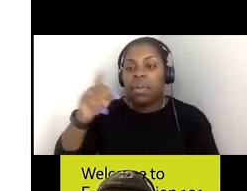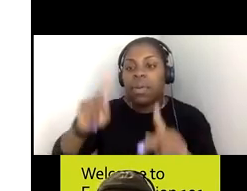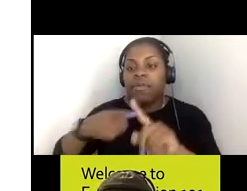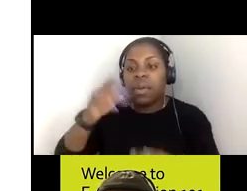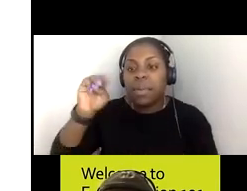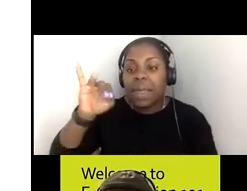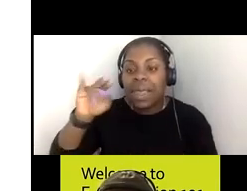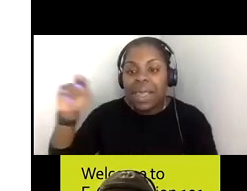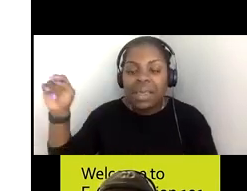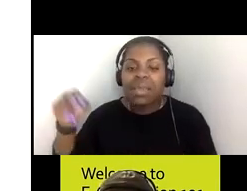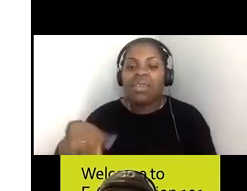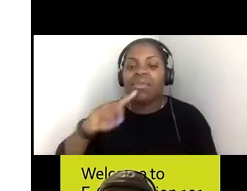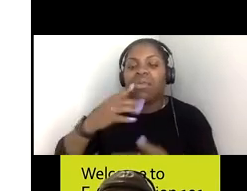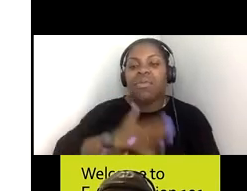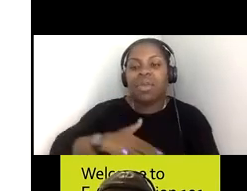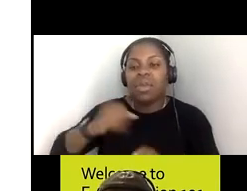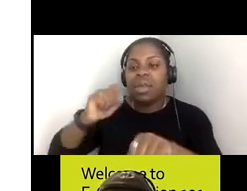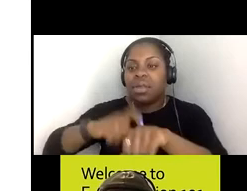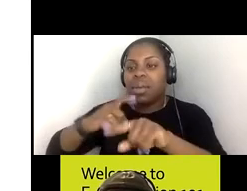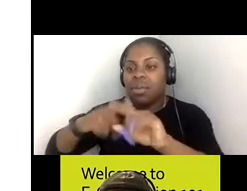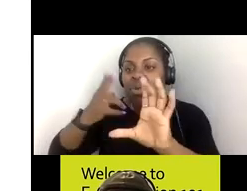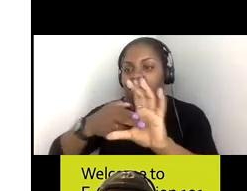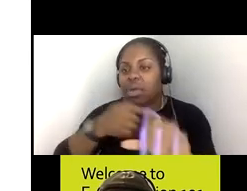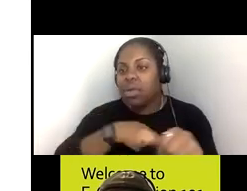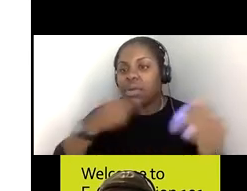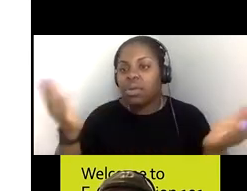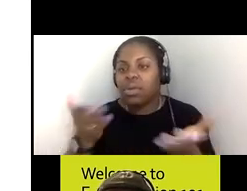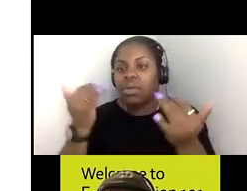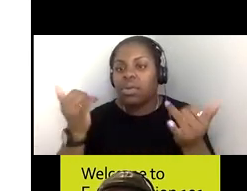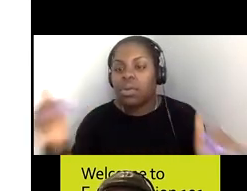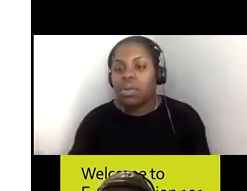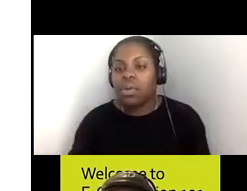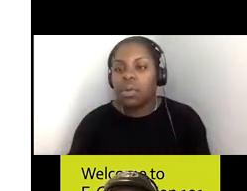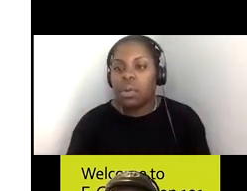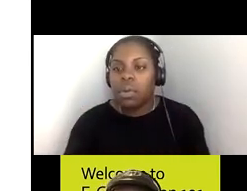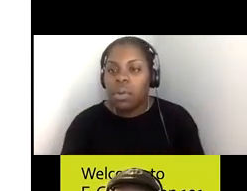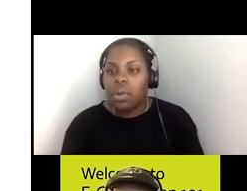monitoreos electrónicos. Gracias a la gente de Minneapolis.